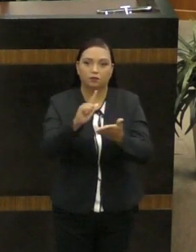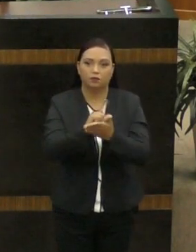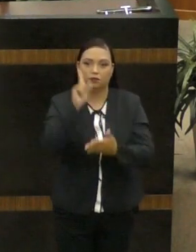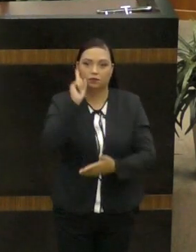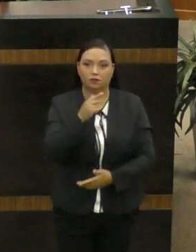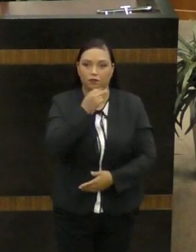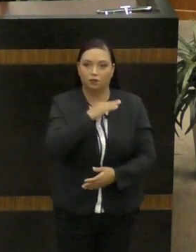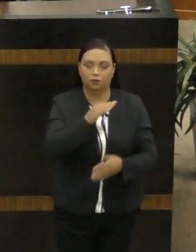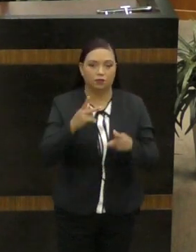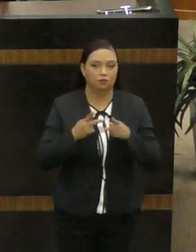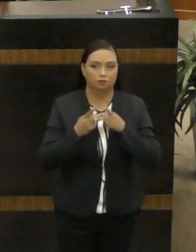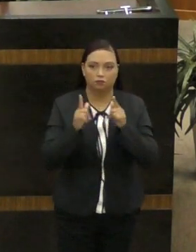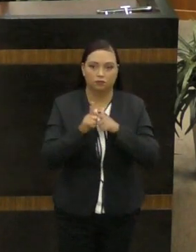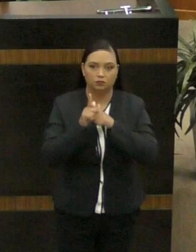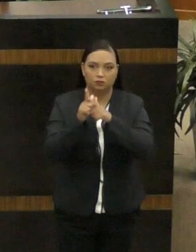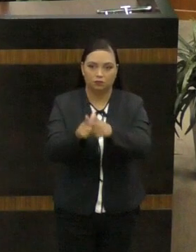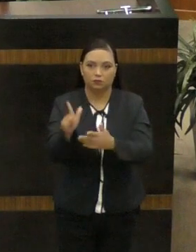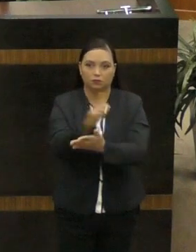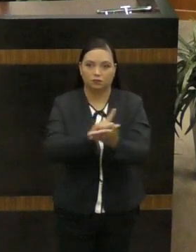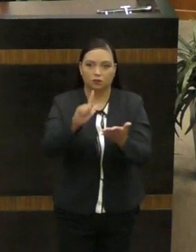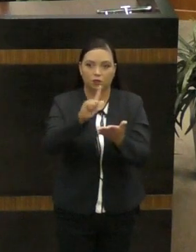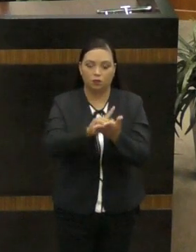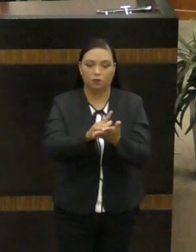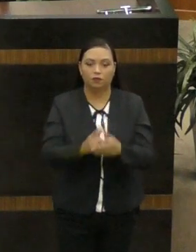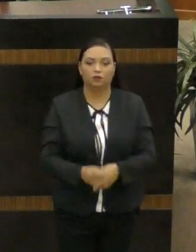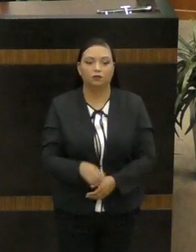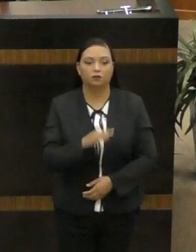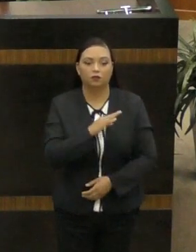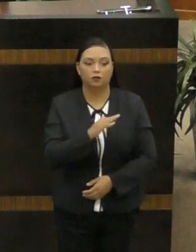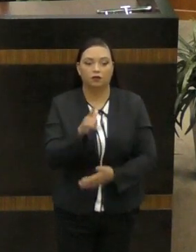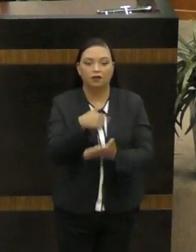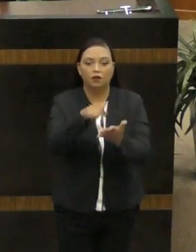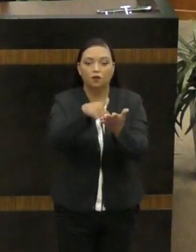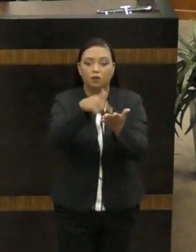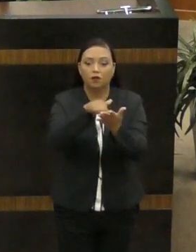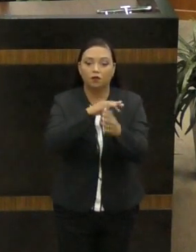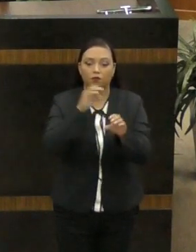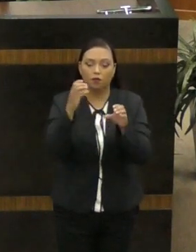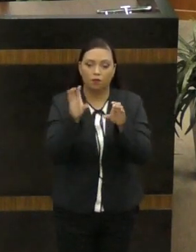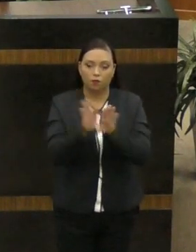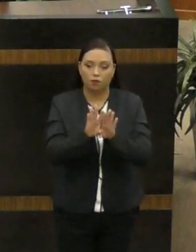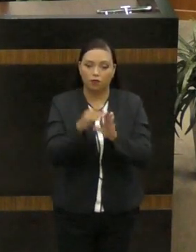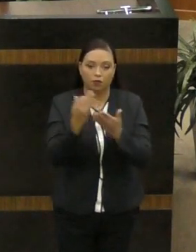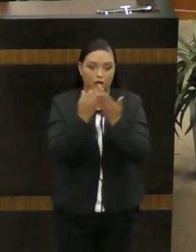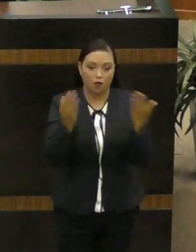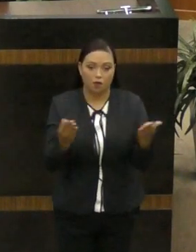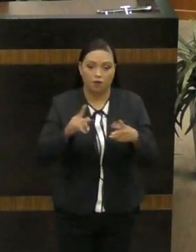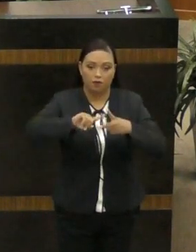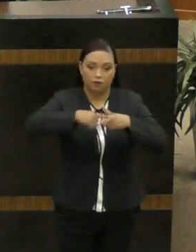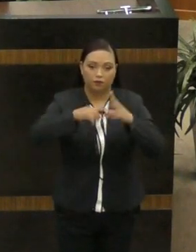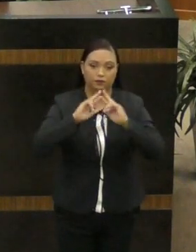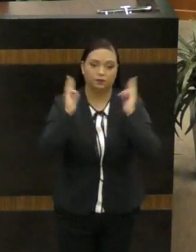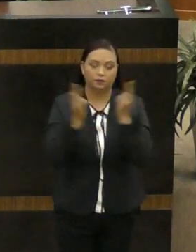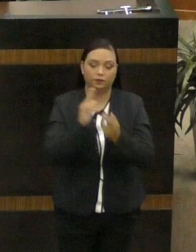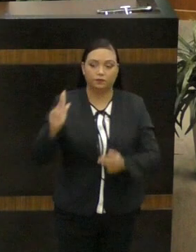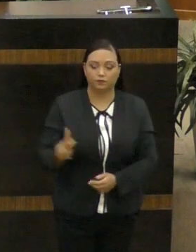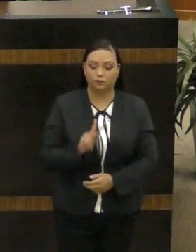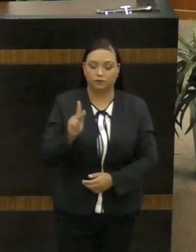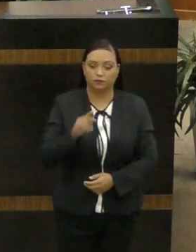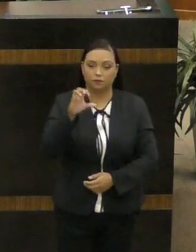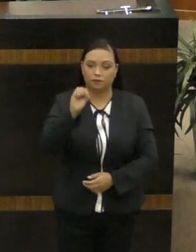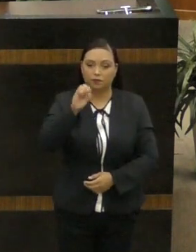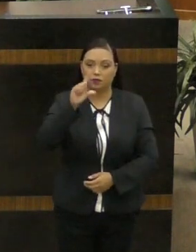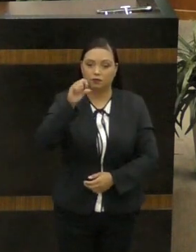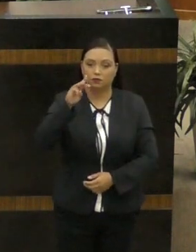que permanezcan en este recinto, a efecto de que a partir de este mismo momento dar inicio a la sesión pública y